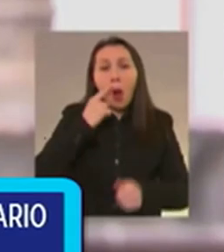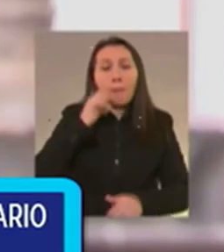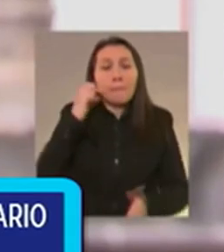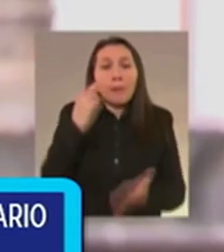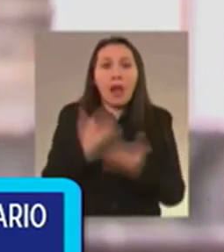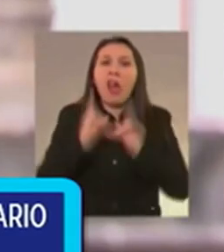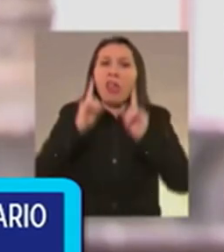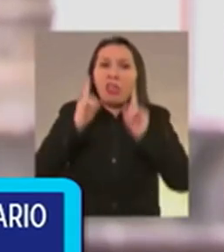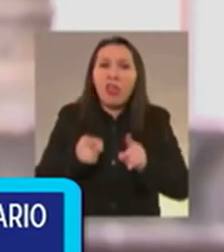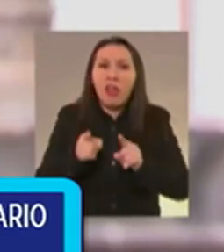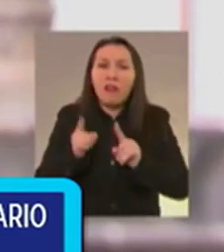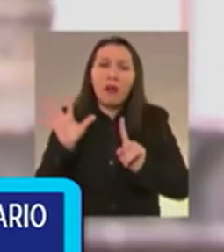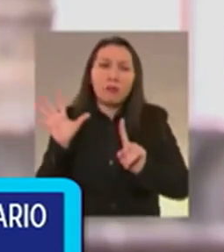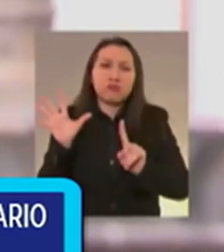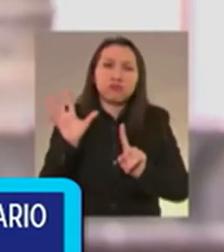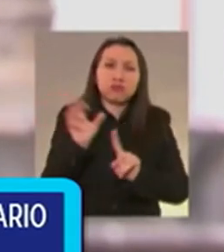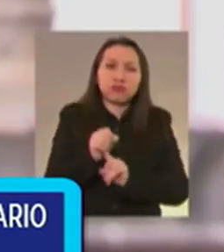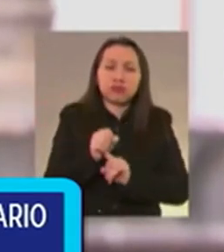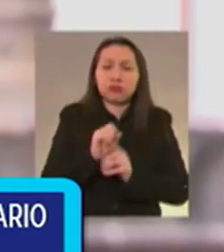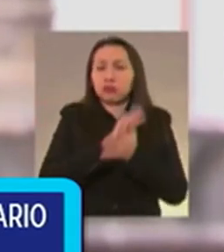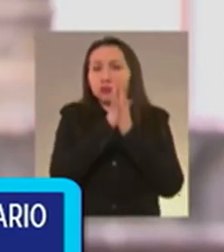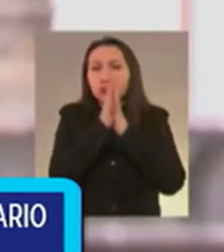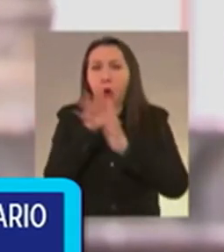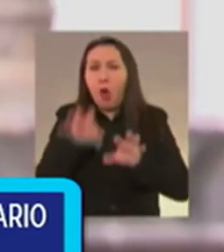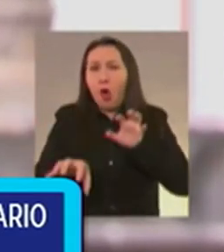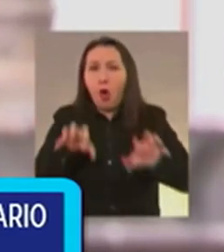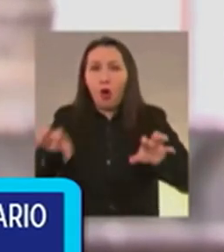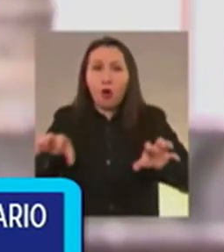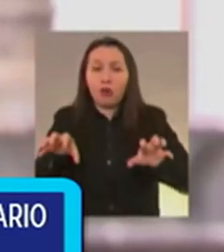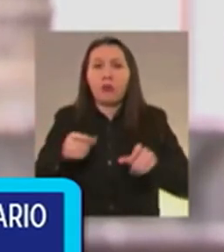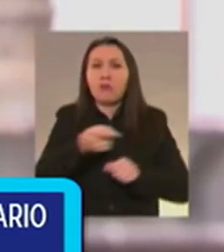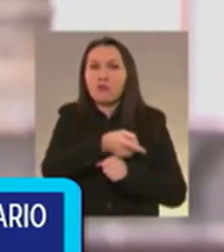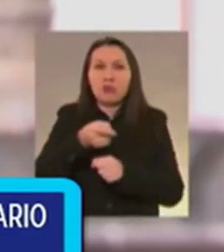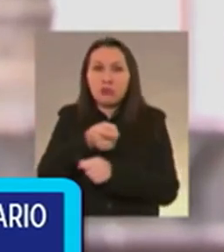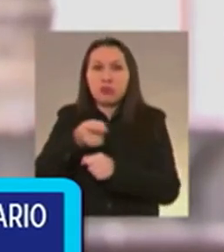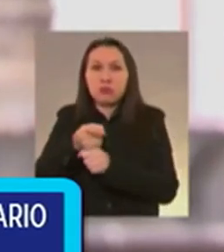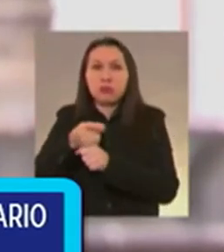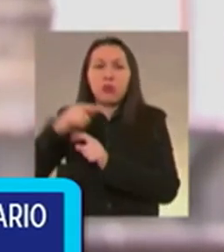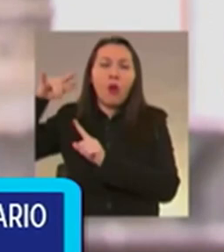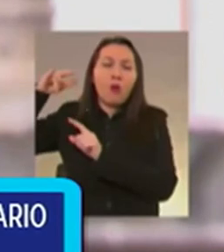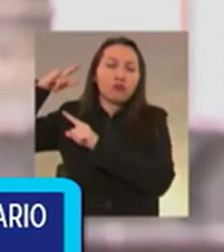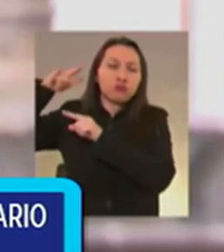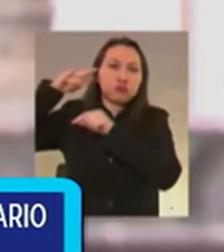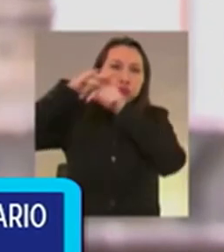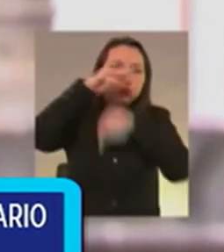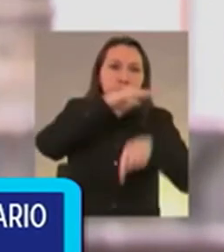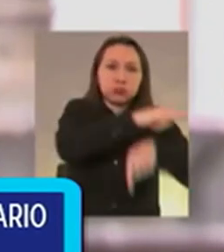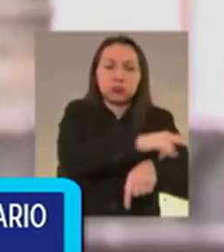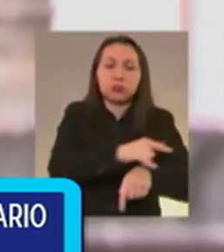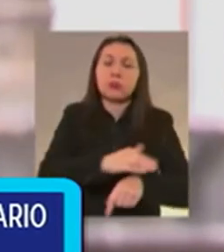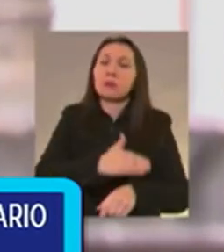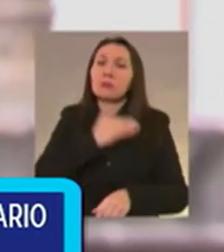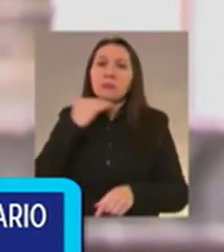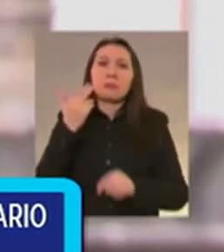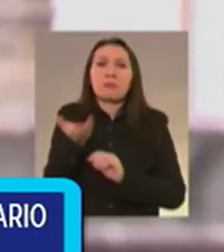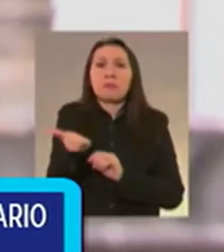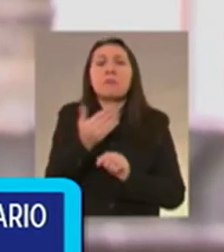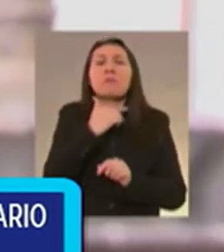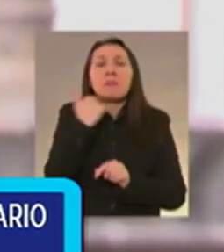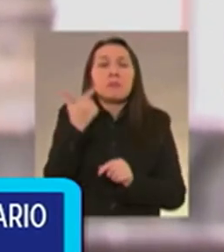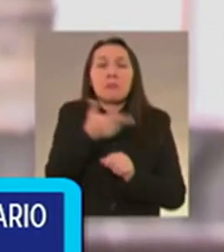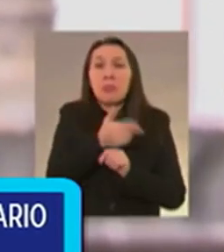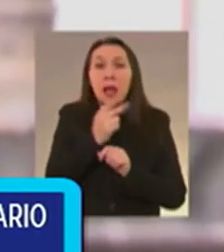tuvieron que congregar todos los sodios, además de los tanques y los aviones. Para matar al hombre de la paz,